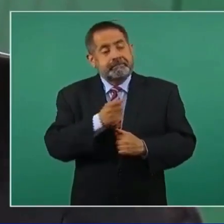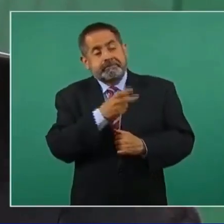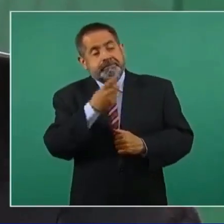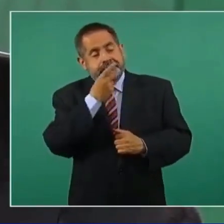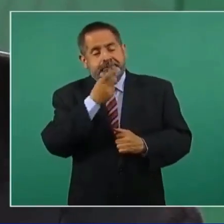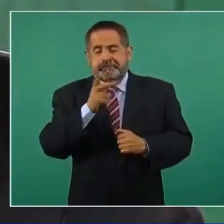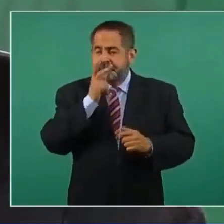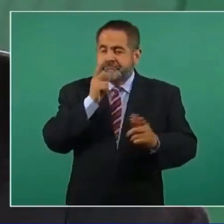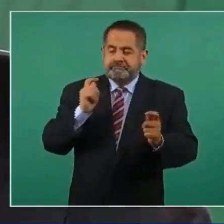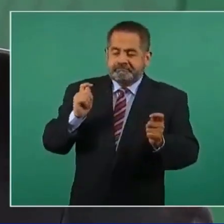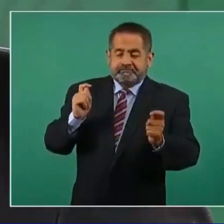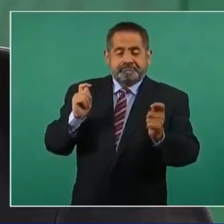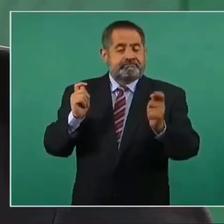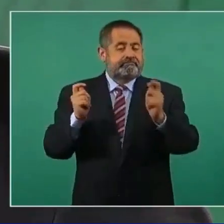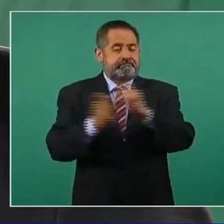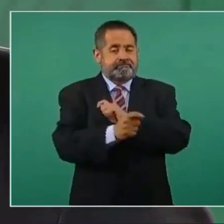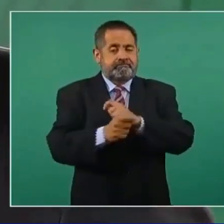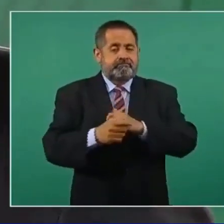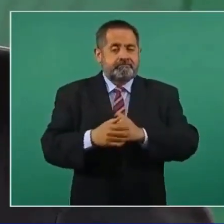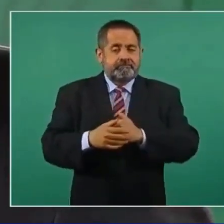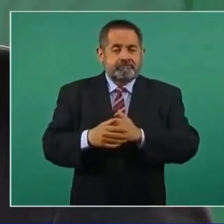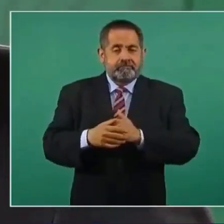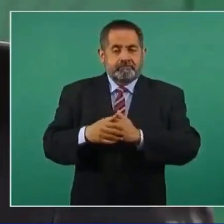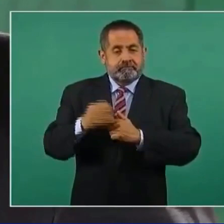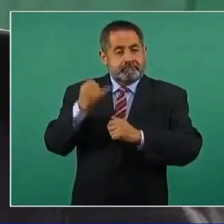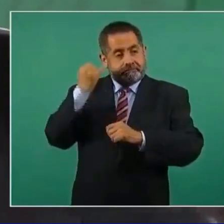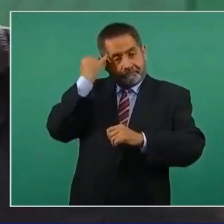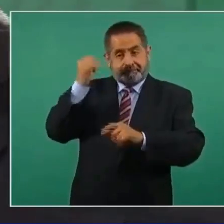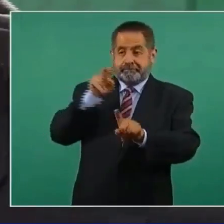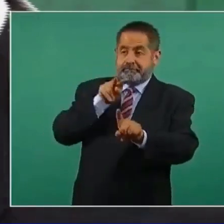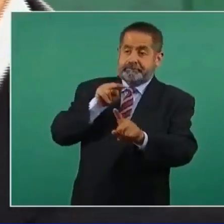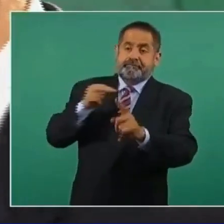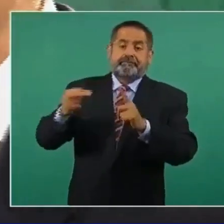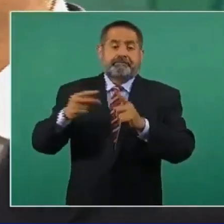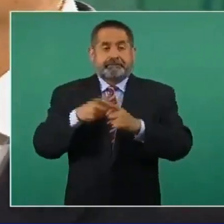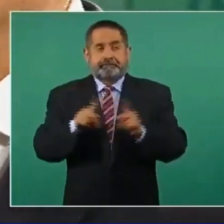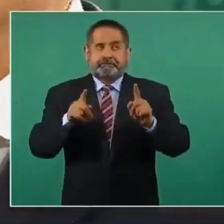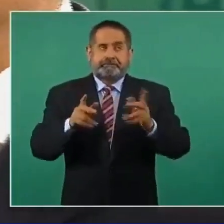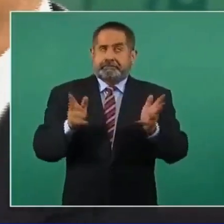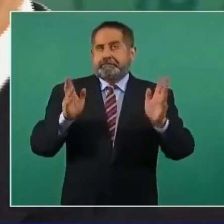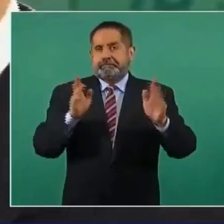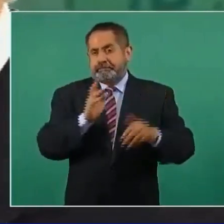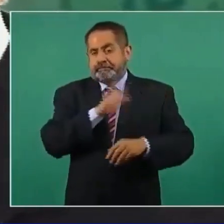tecnócratas, un cambio de paradigma